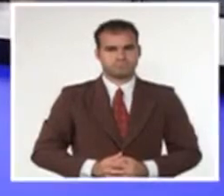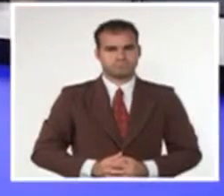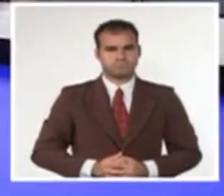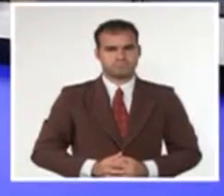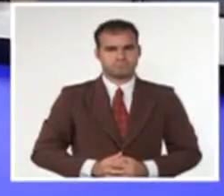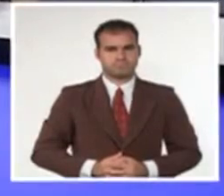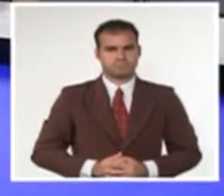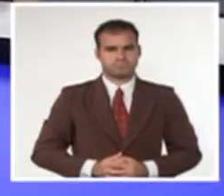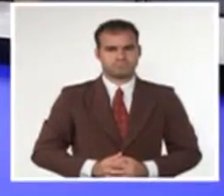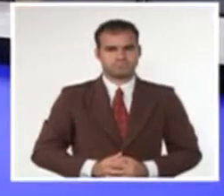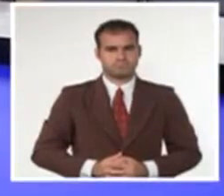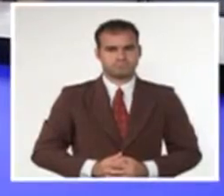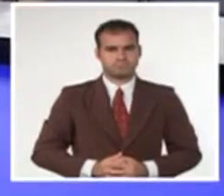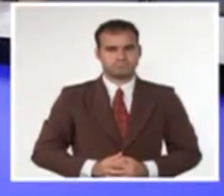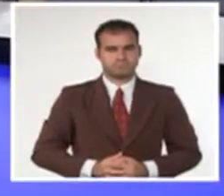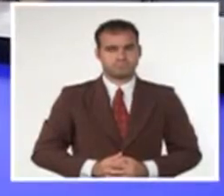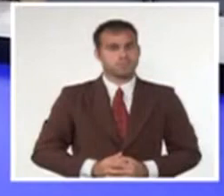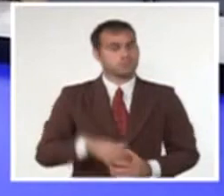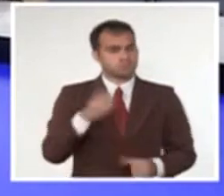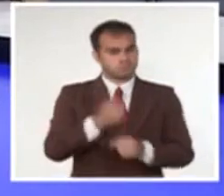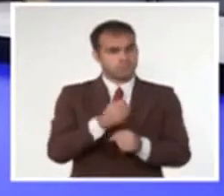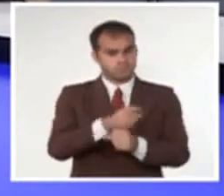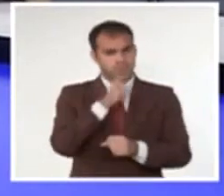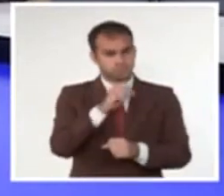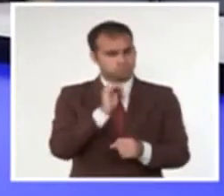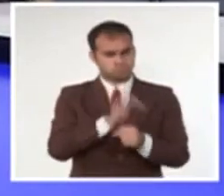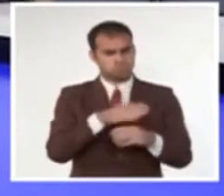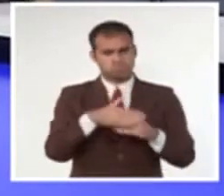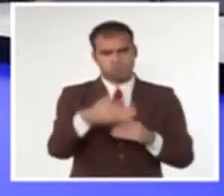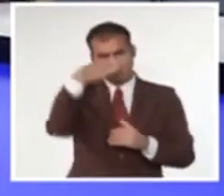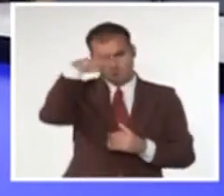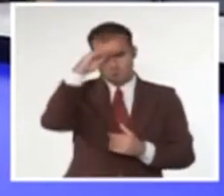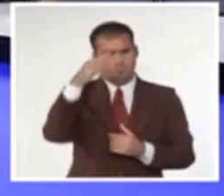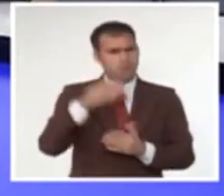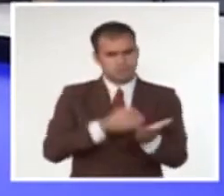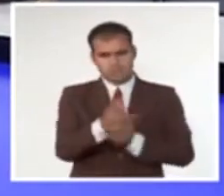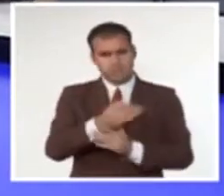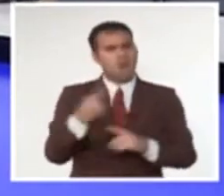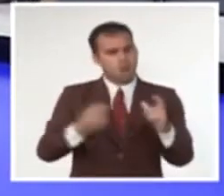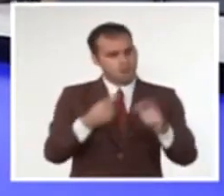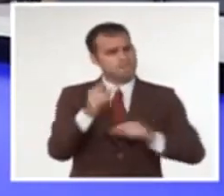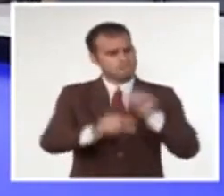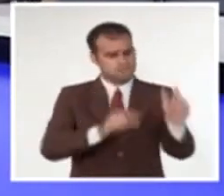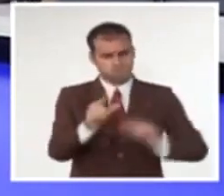A pesar de los desafíos, Cuba vive en el trabajo y la lucha de nuestra gente y sigue adelante. Y con